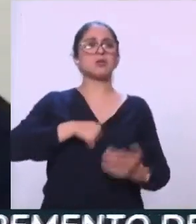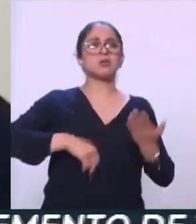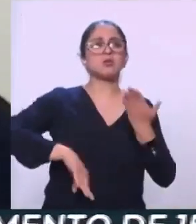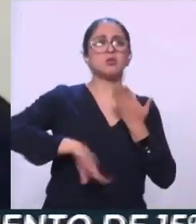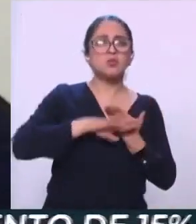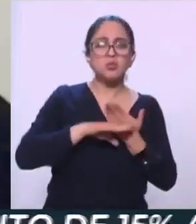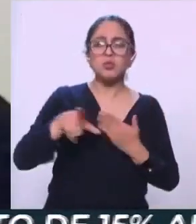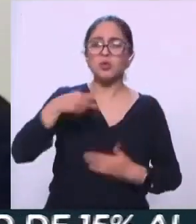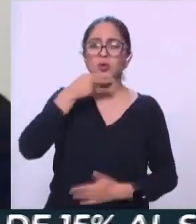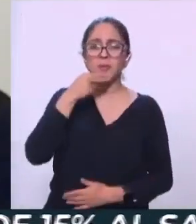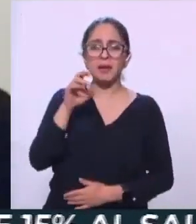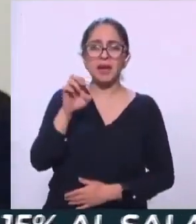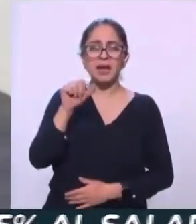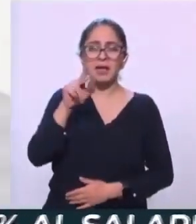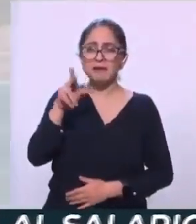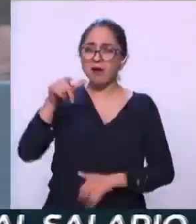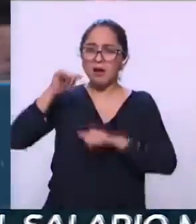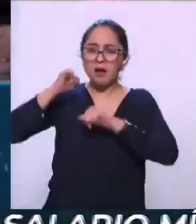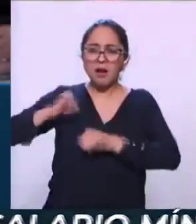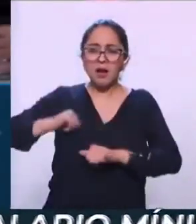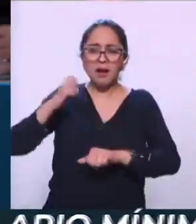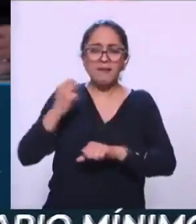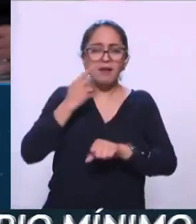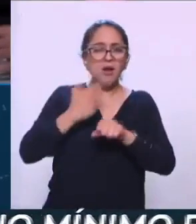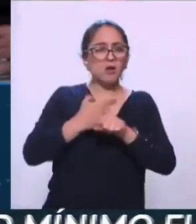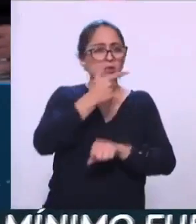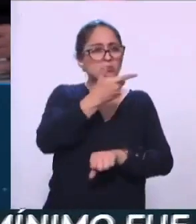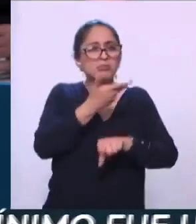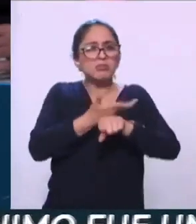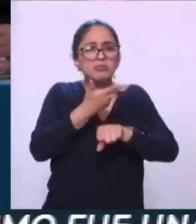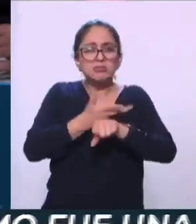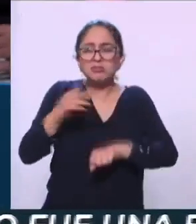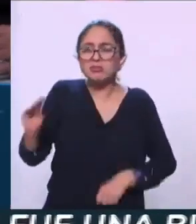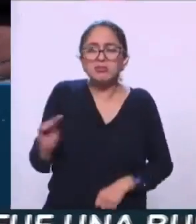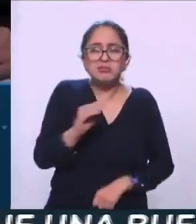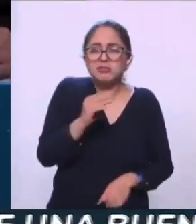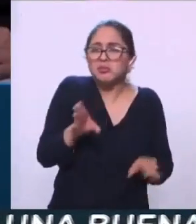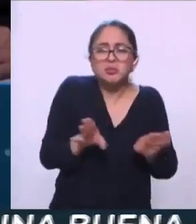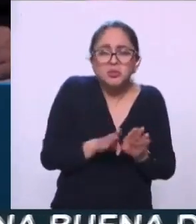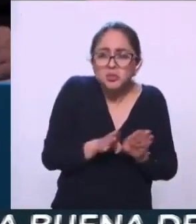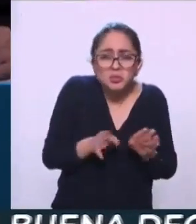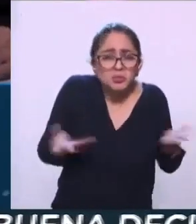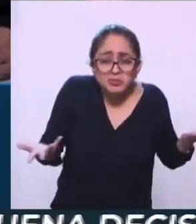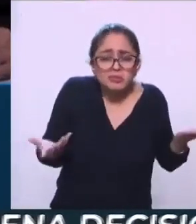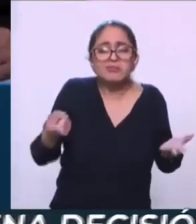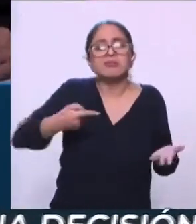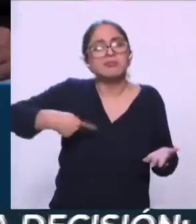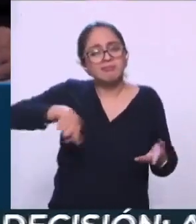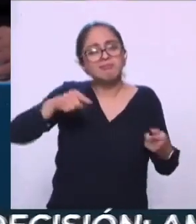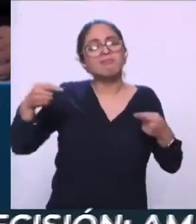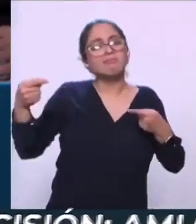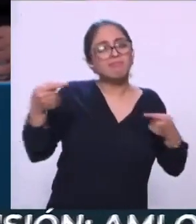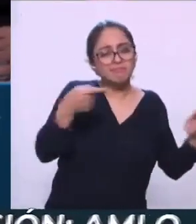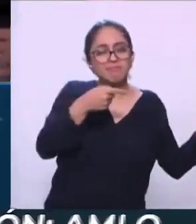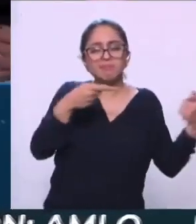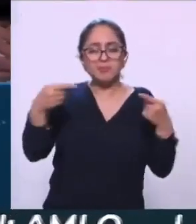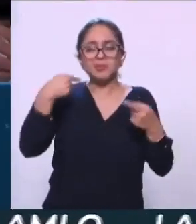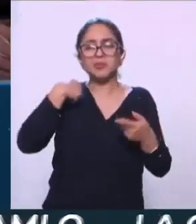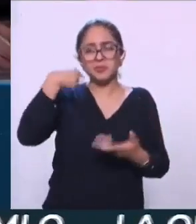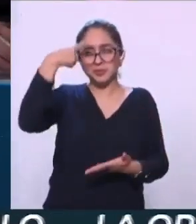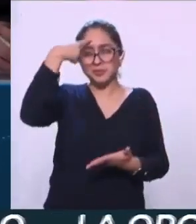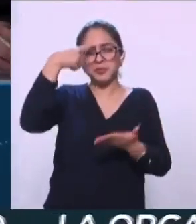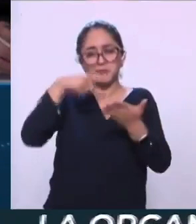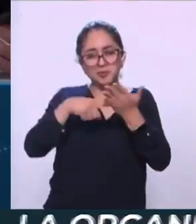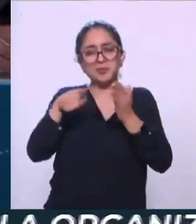como embajador de Estados Unidos. Pero aquí lo interesante es que estas reacciones fueron totalmente orgánicas. Creo que es la primera vez que